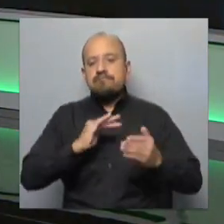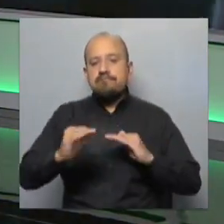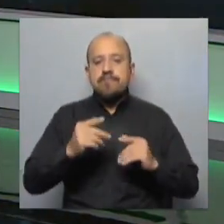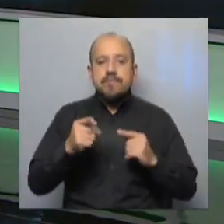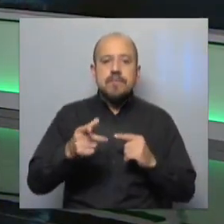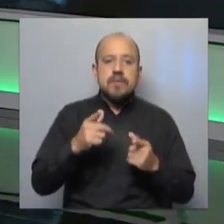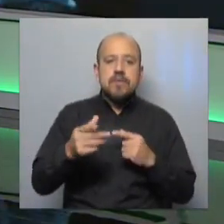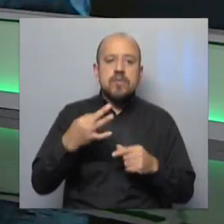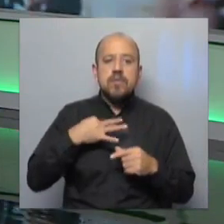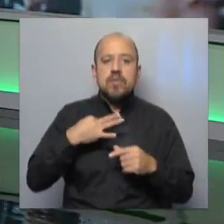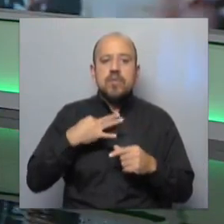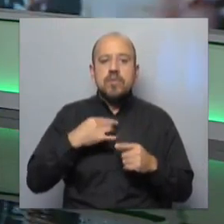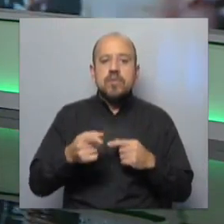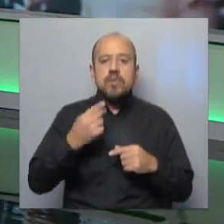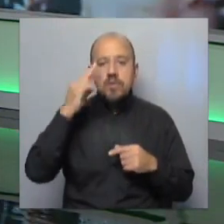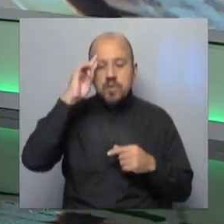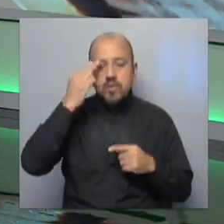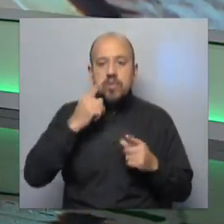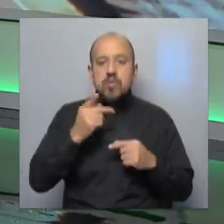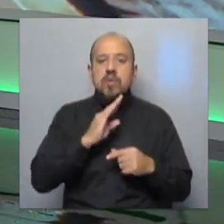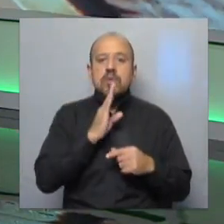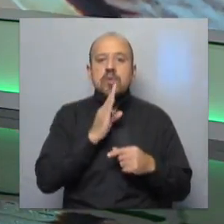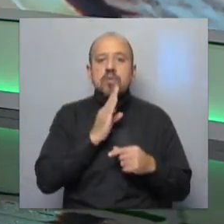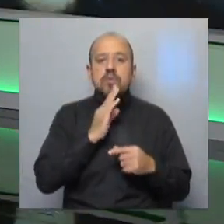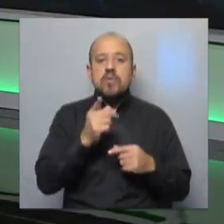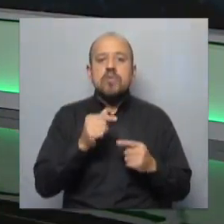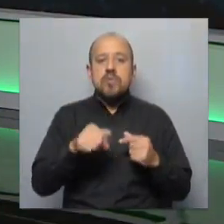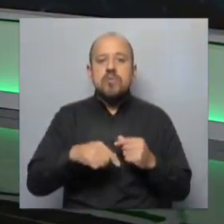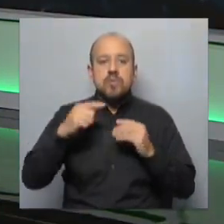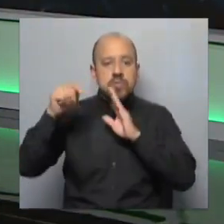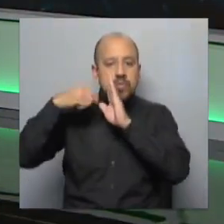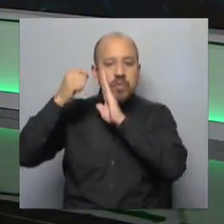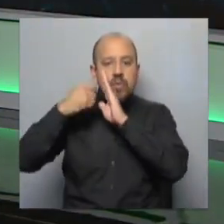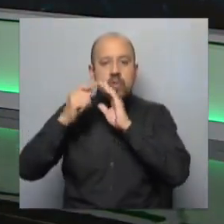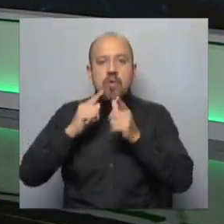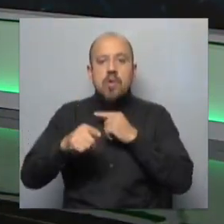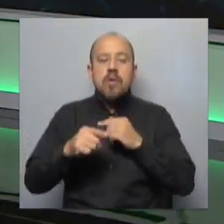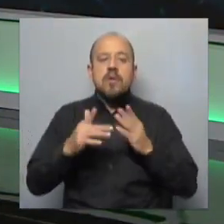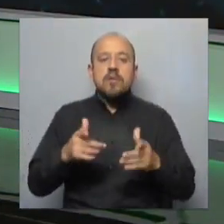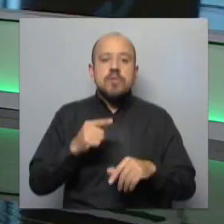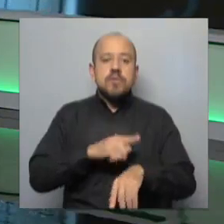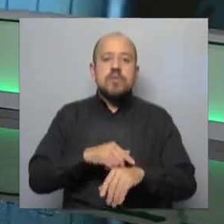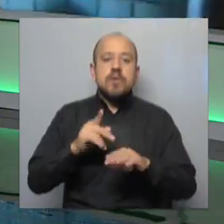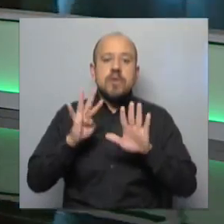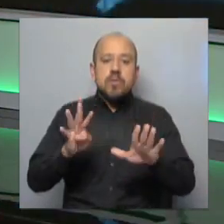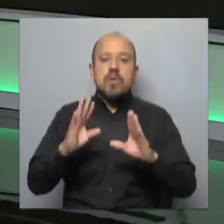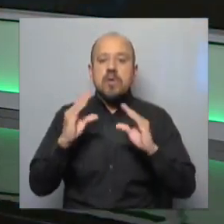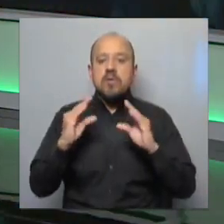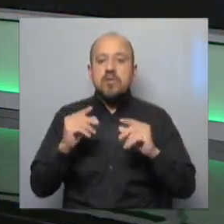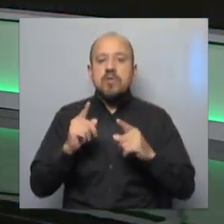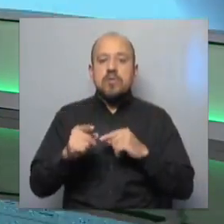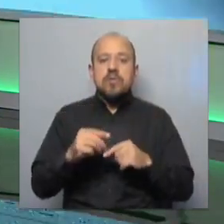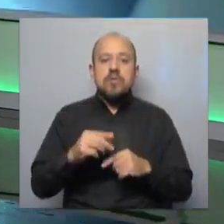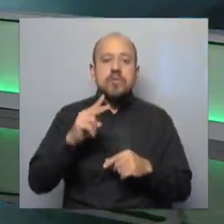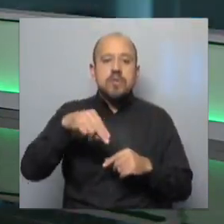su vida entre uruguay y eeuu este documental dirigido por carlos constituirá a las 21 horas en la